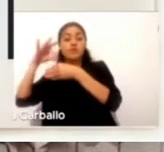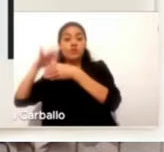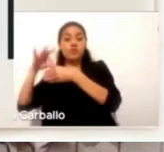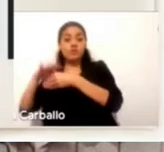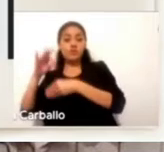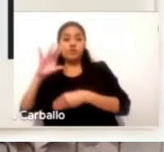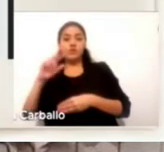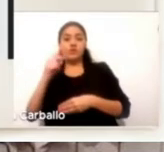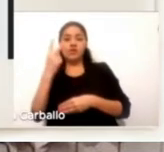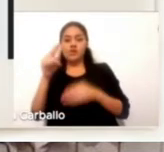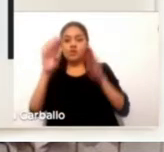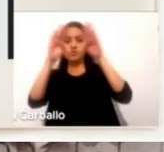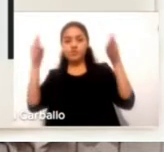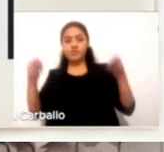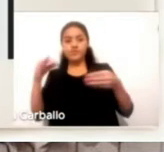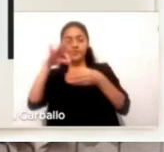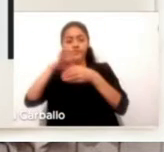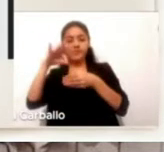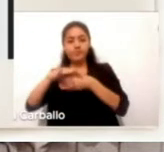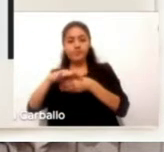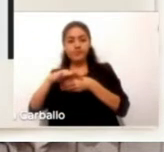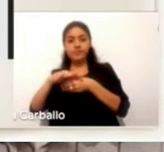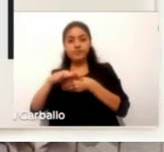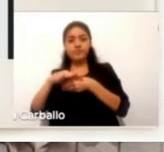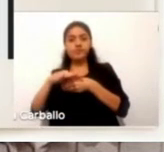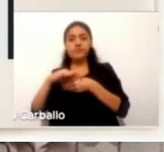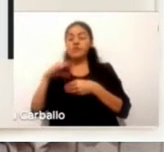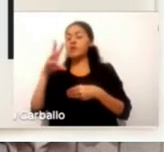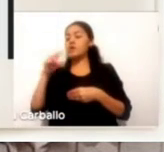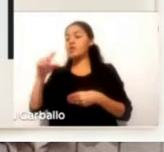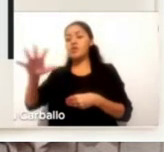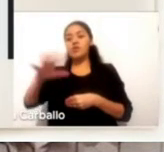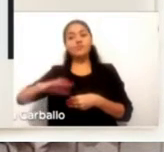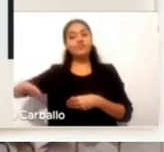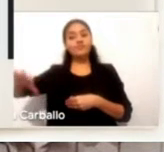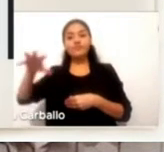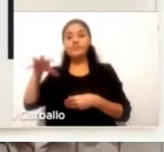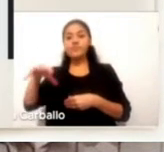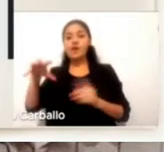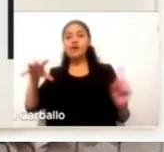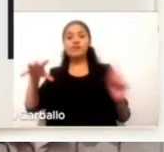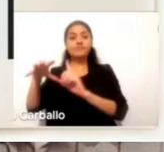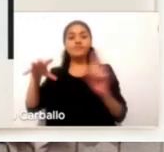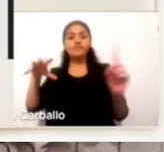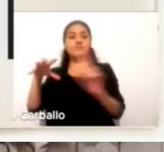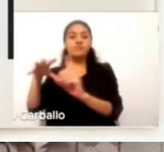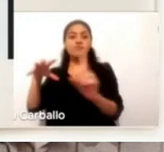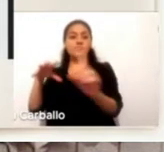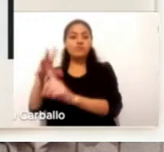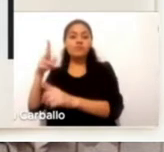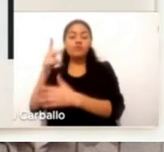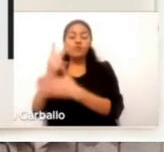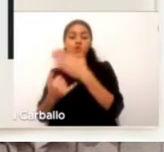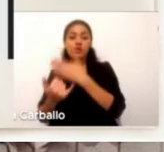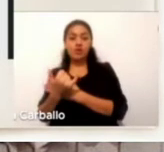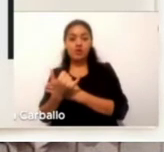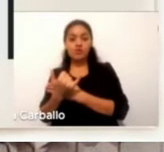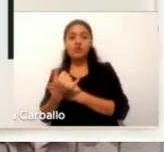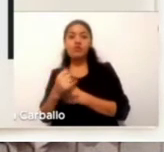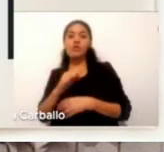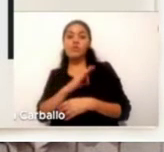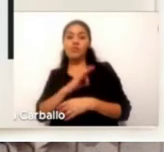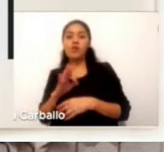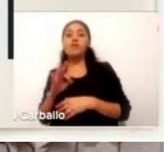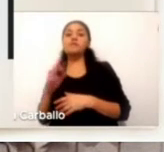52 mesas receptoras no forman parte de la sección en la que participaron, en el proyecto se propone declarar fundado el